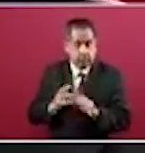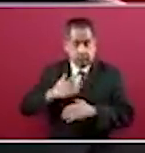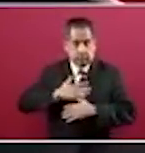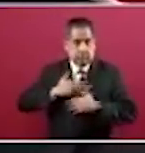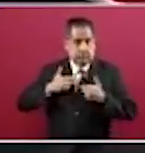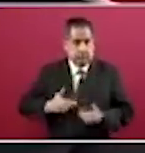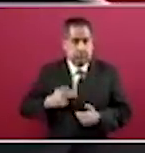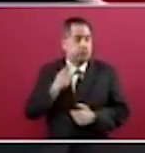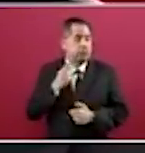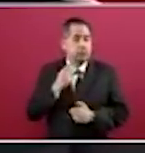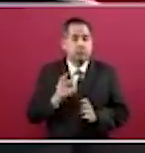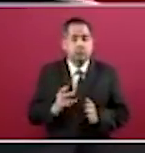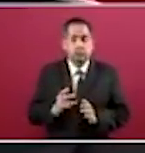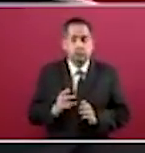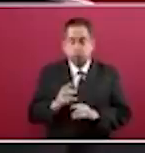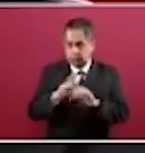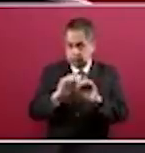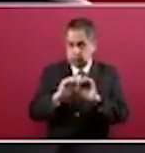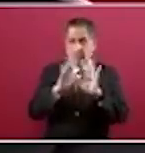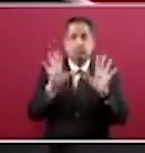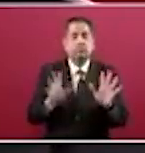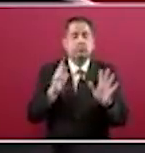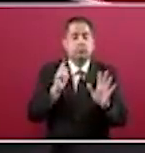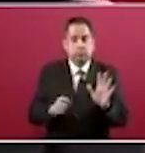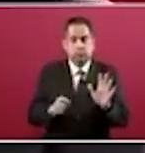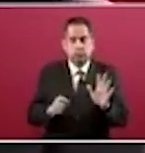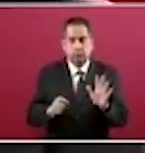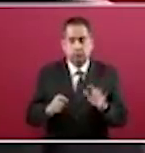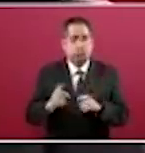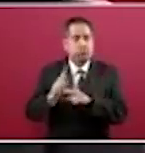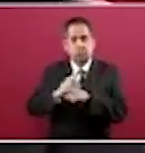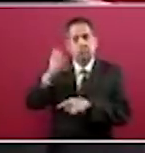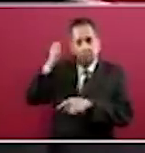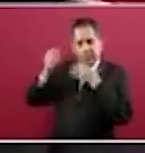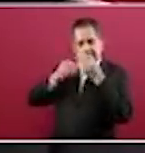mi postura es muy clara desde la campaña.